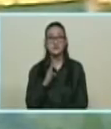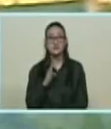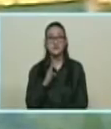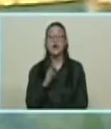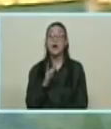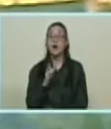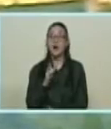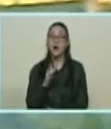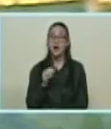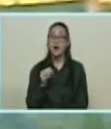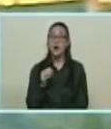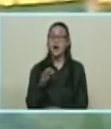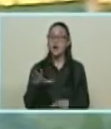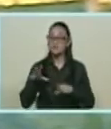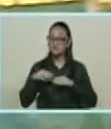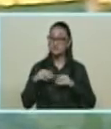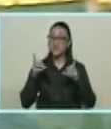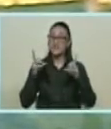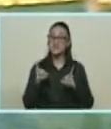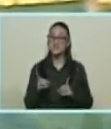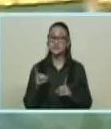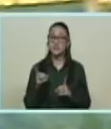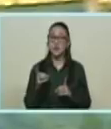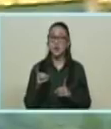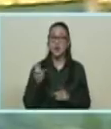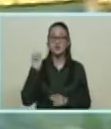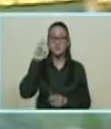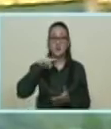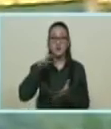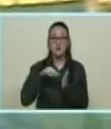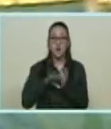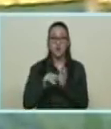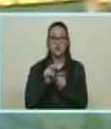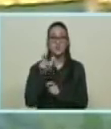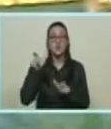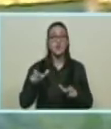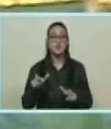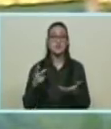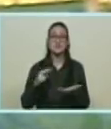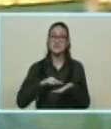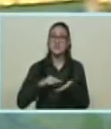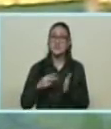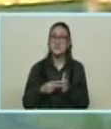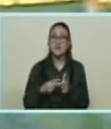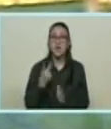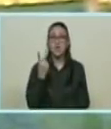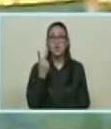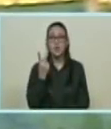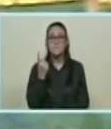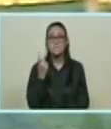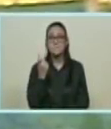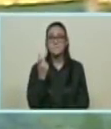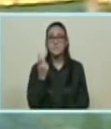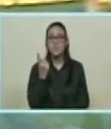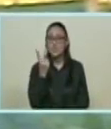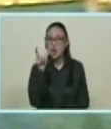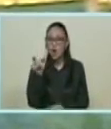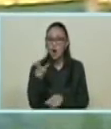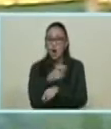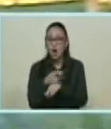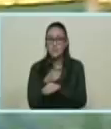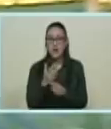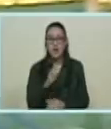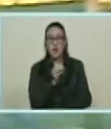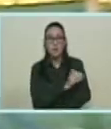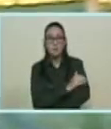la decisión de la Asamblea Nacional Constituyente, lo cual significa que son los dos primeros gobiernos de derecha del